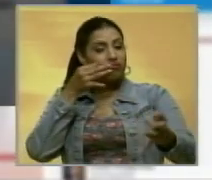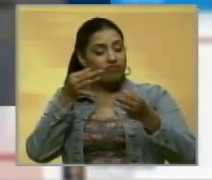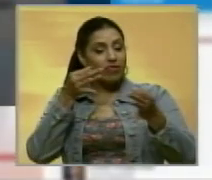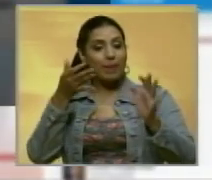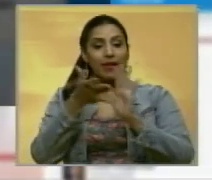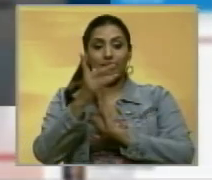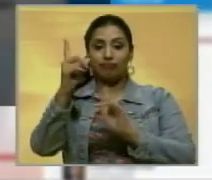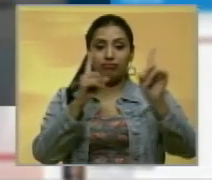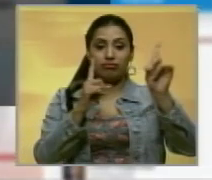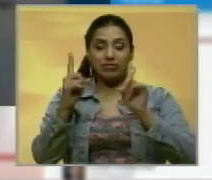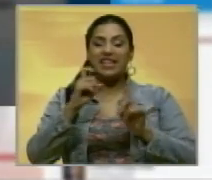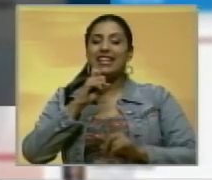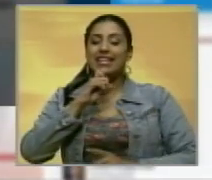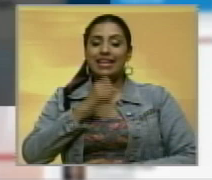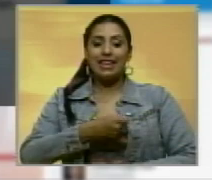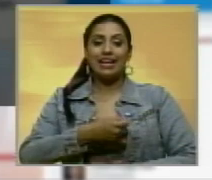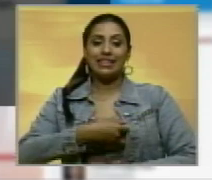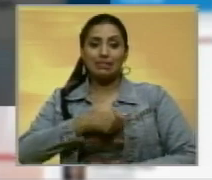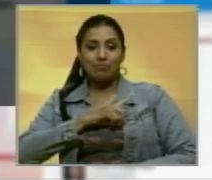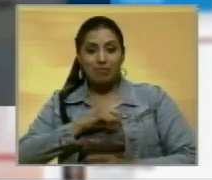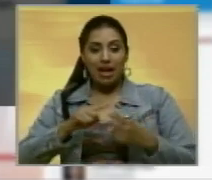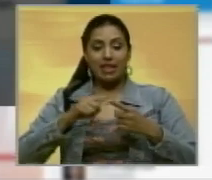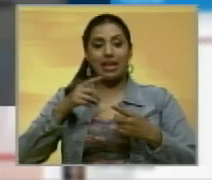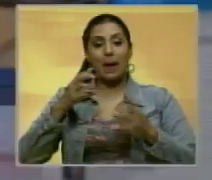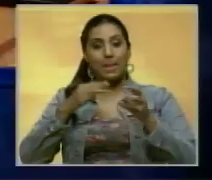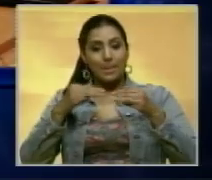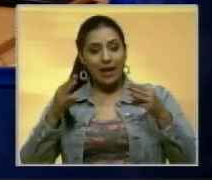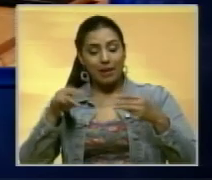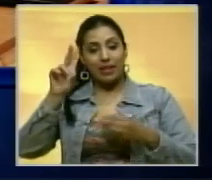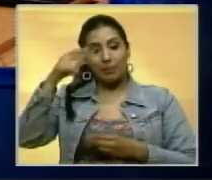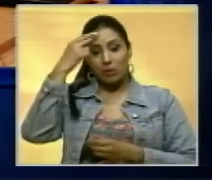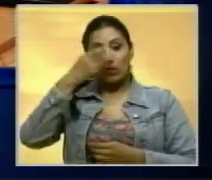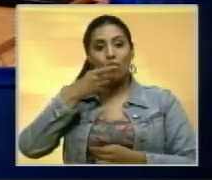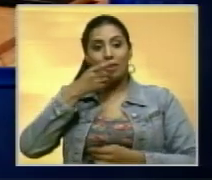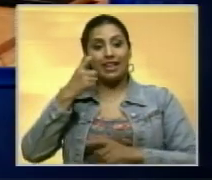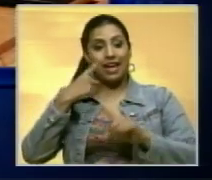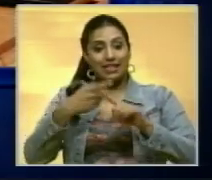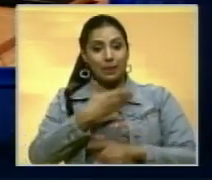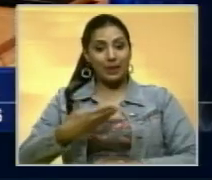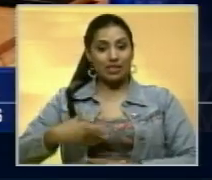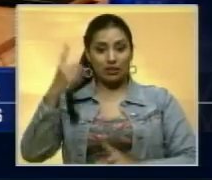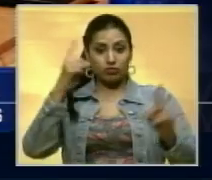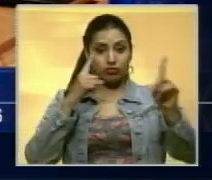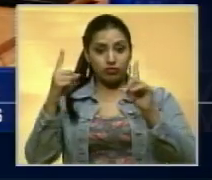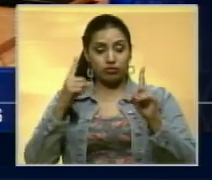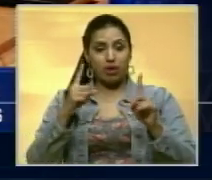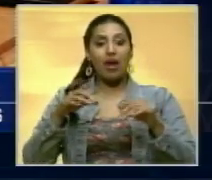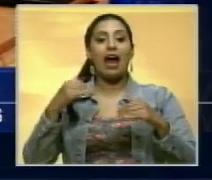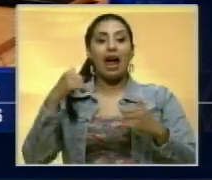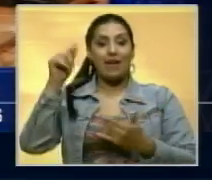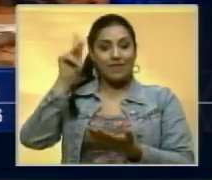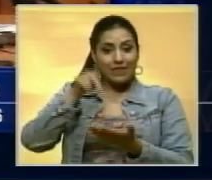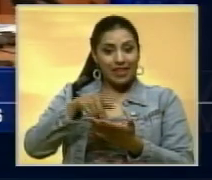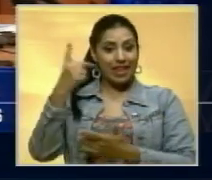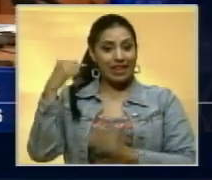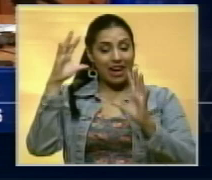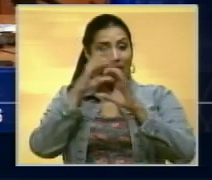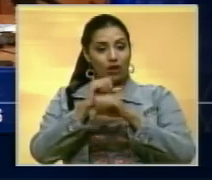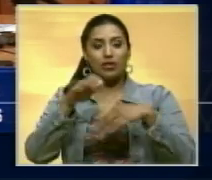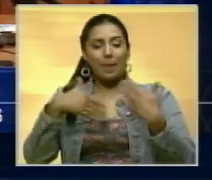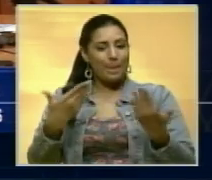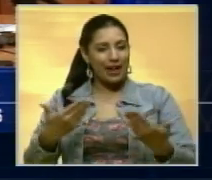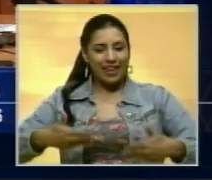los exmandatarios de España, Panamá y República Dominicana, quienes regresaron la noche de este miércoles a Venezuela para retomar